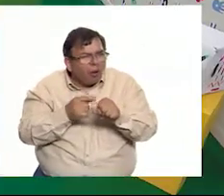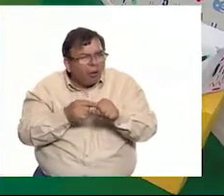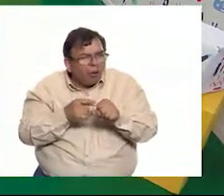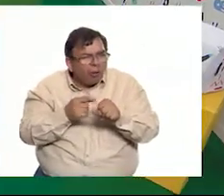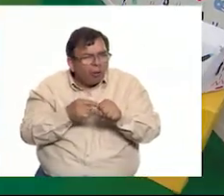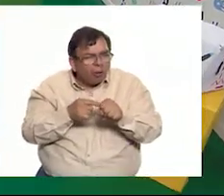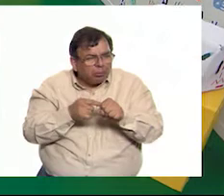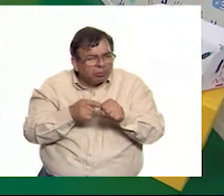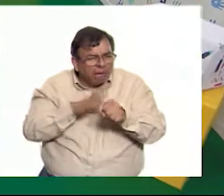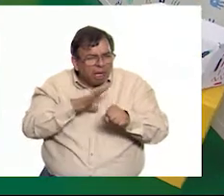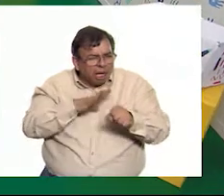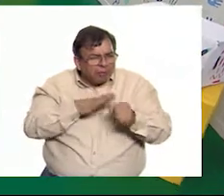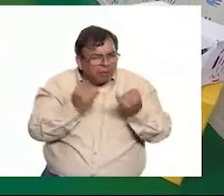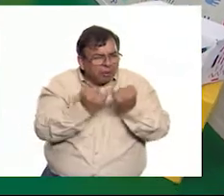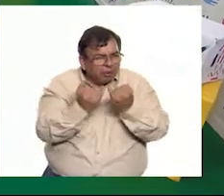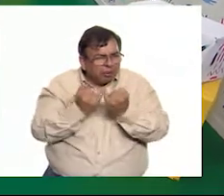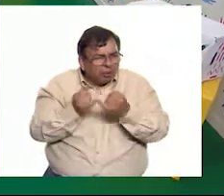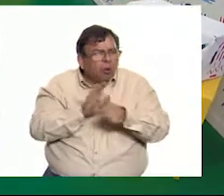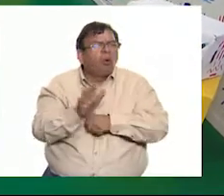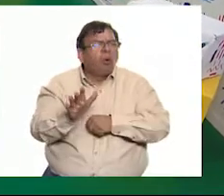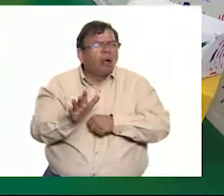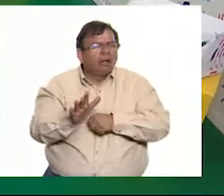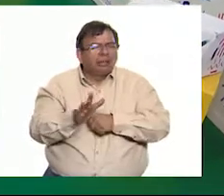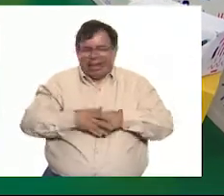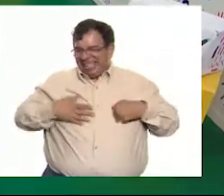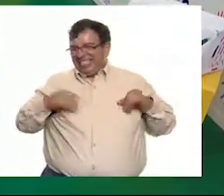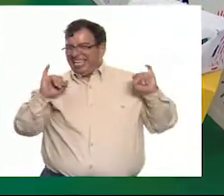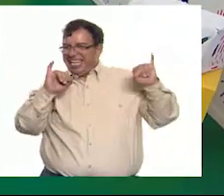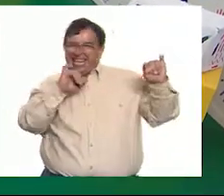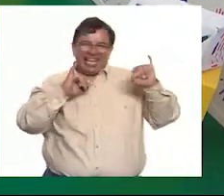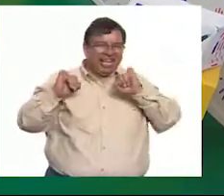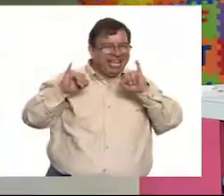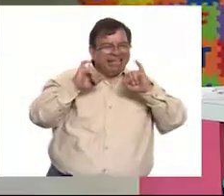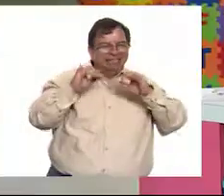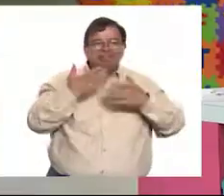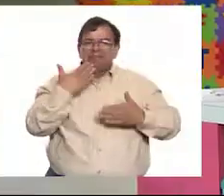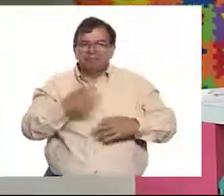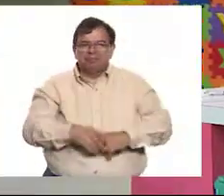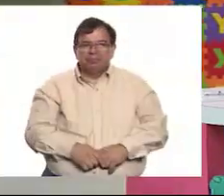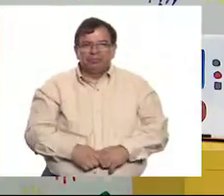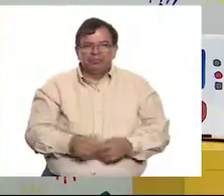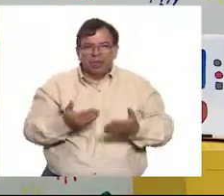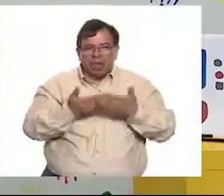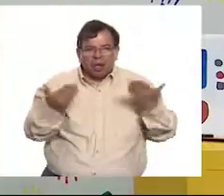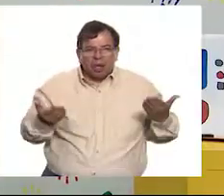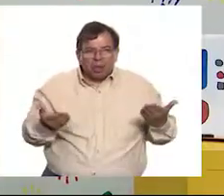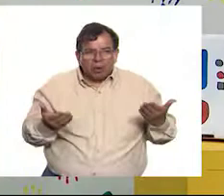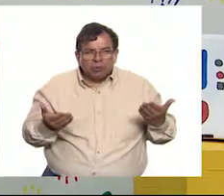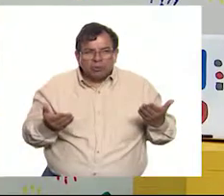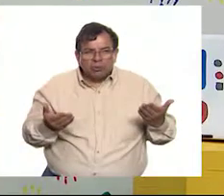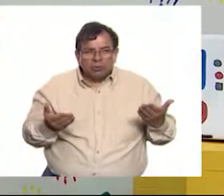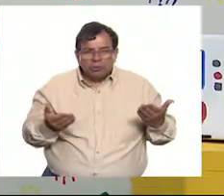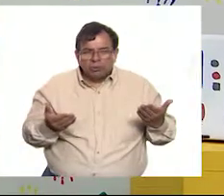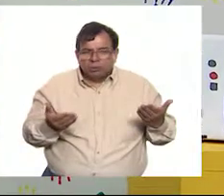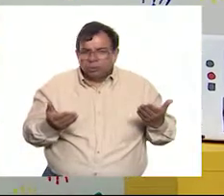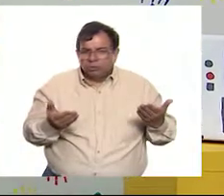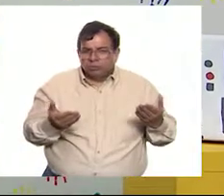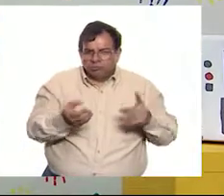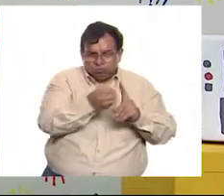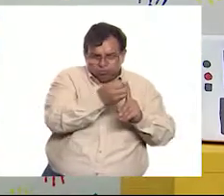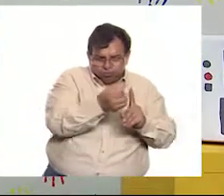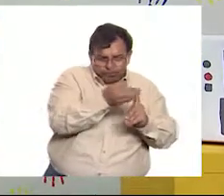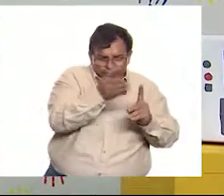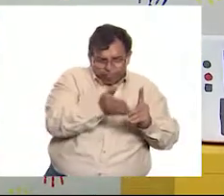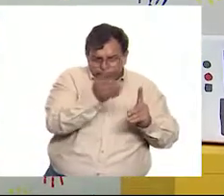su entorno si había patrones y cuáles eran estos? ¡Sí! Muy bien. Y ahora lograron emplear secuencias en